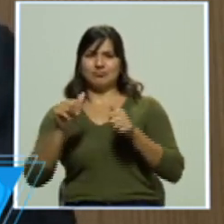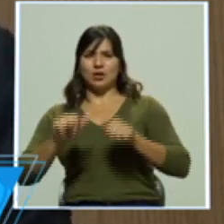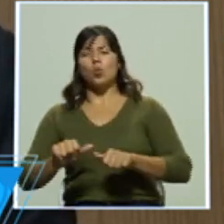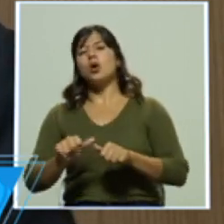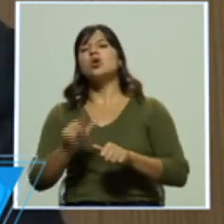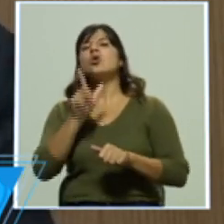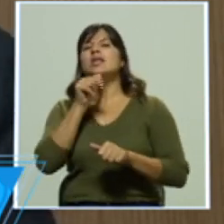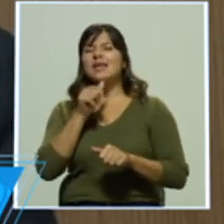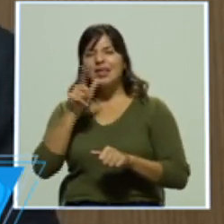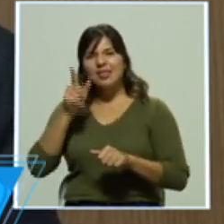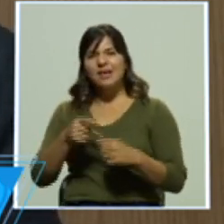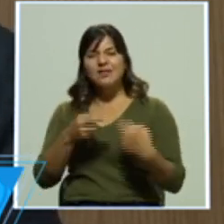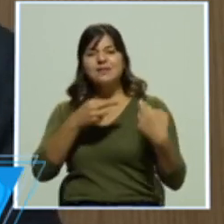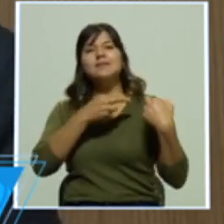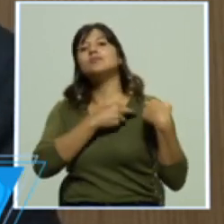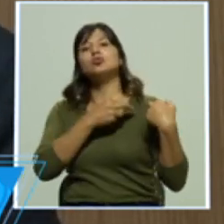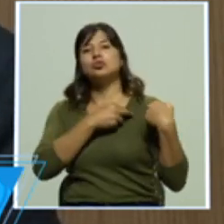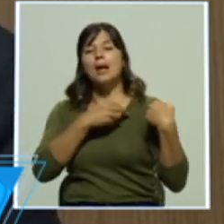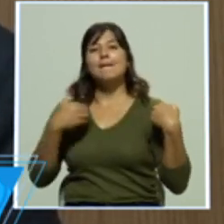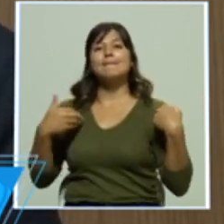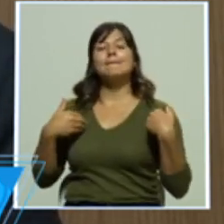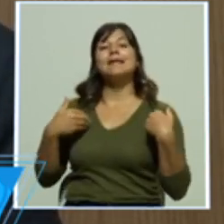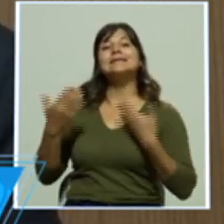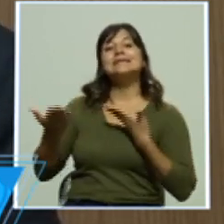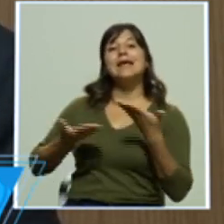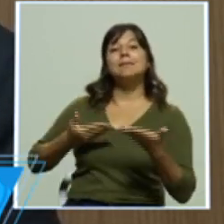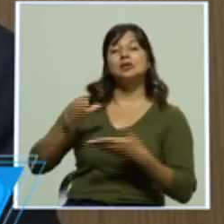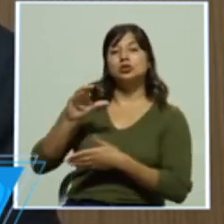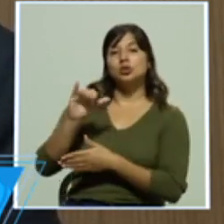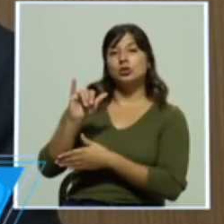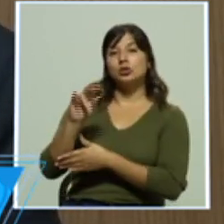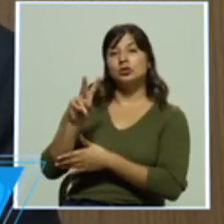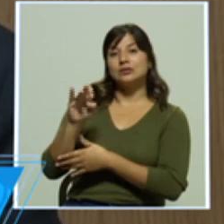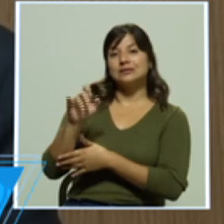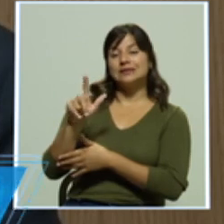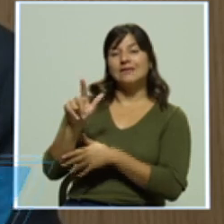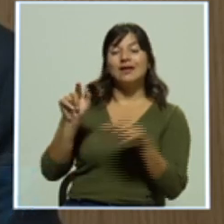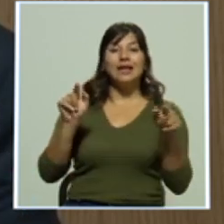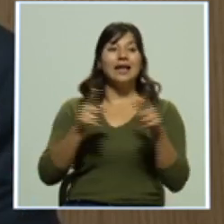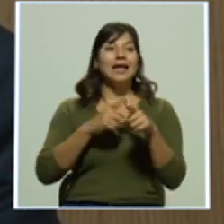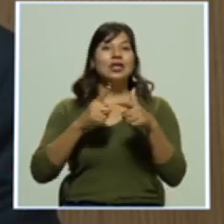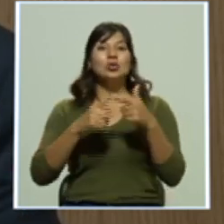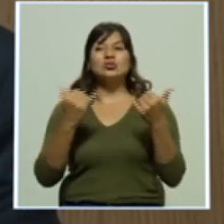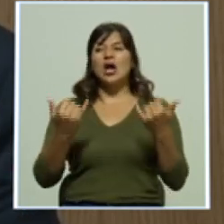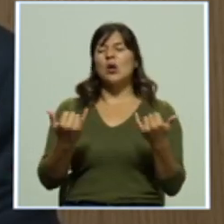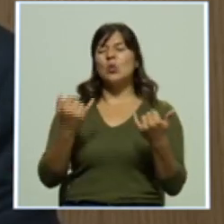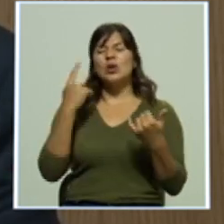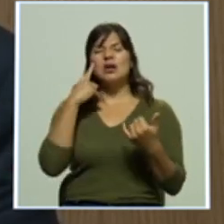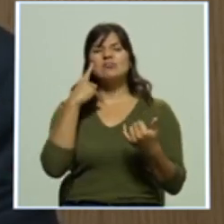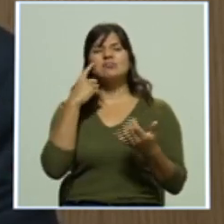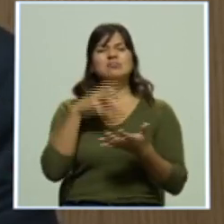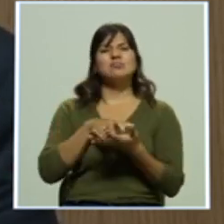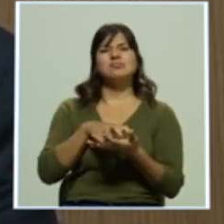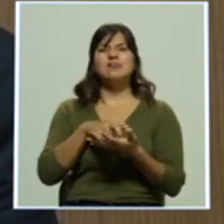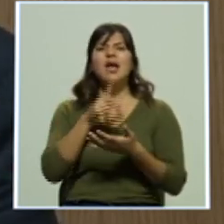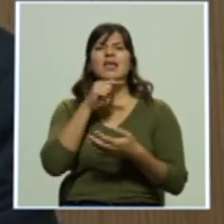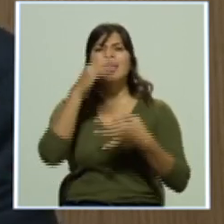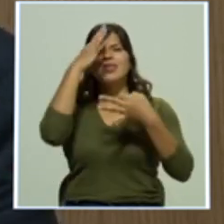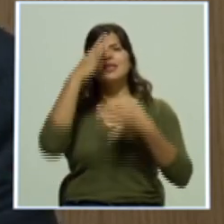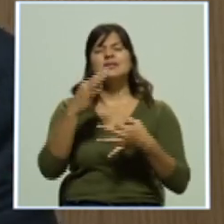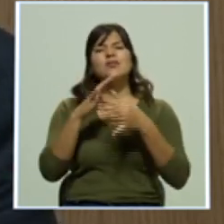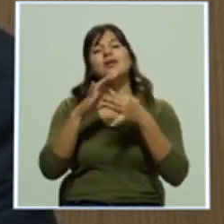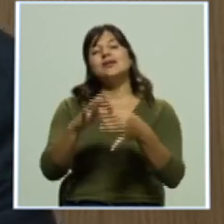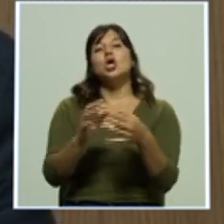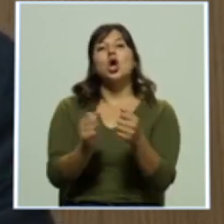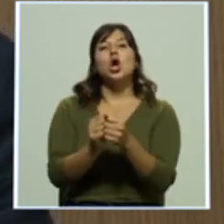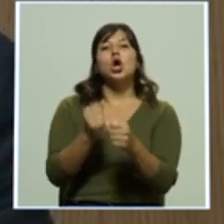genera una gran nebulosa respecto a quién va a tomar las decisiones en materia de empleo público a partir de